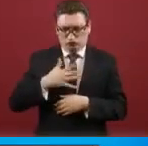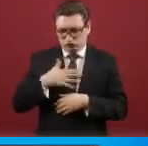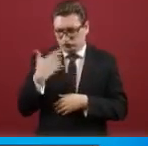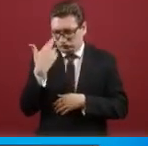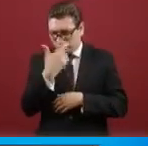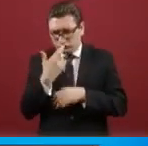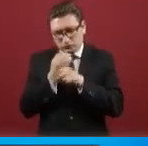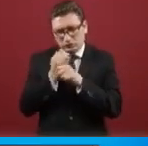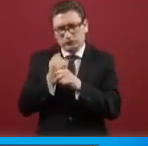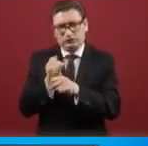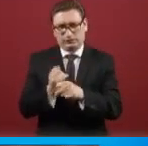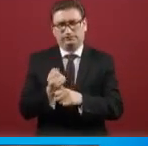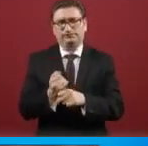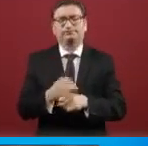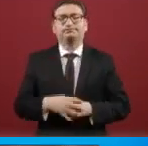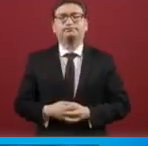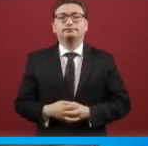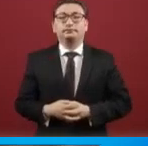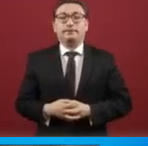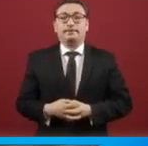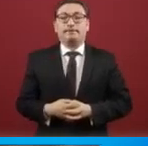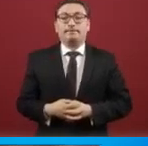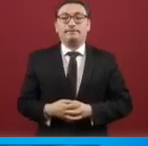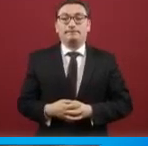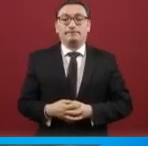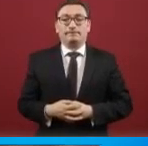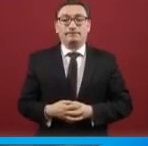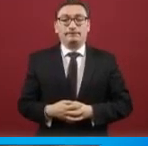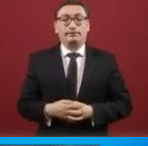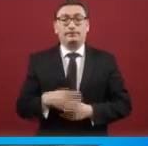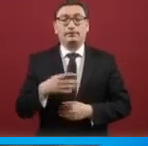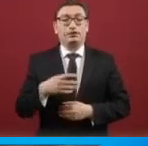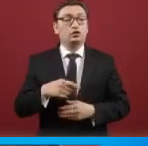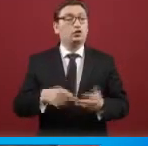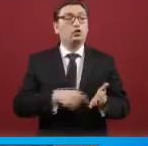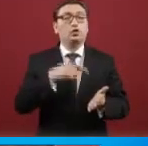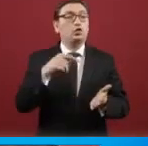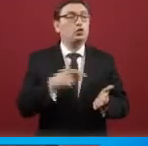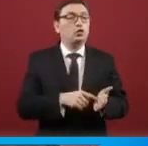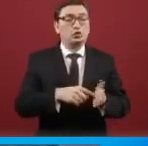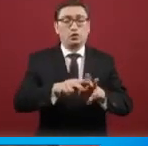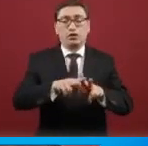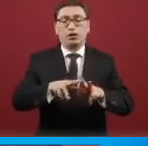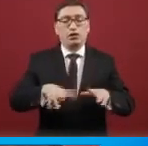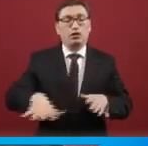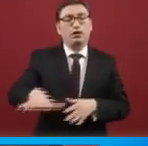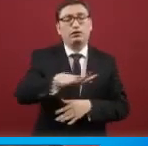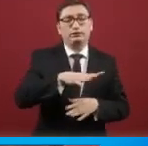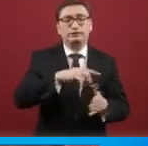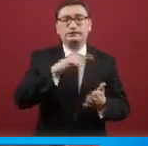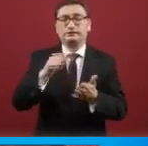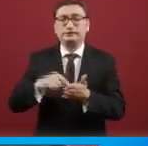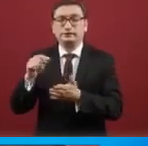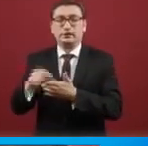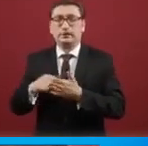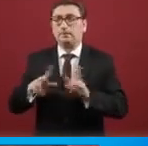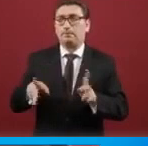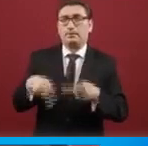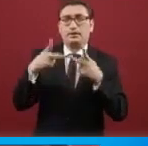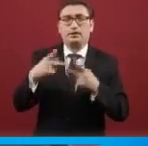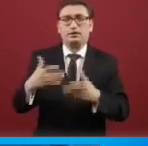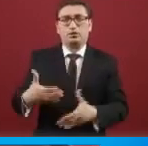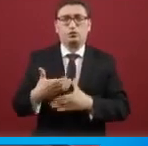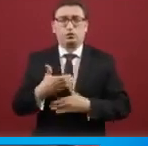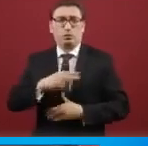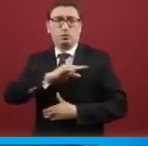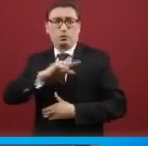Privatización de playas. No van a haber privatizaciones, eso sí. La reforma al artículo 27 constitucional